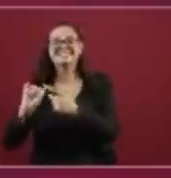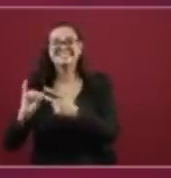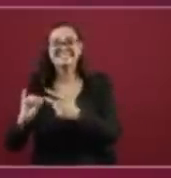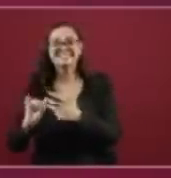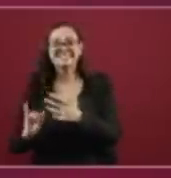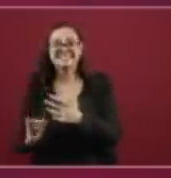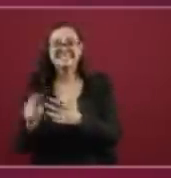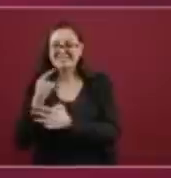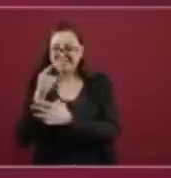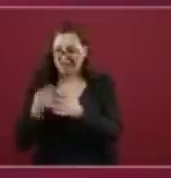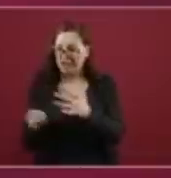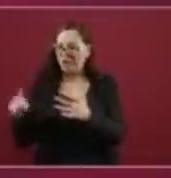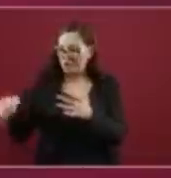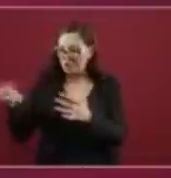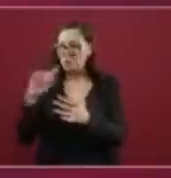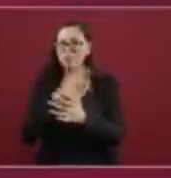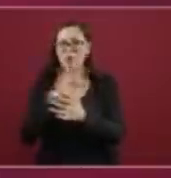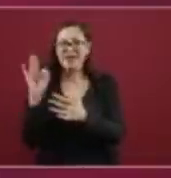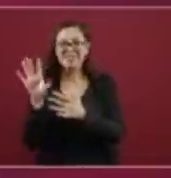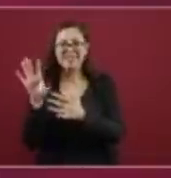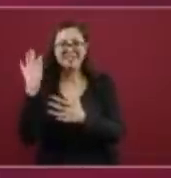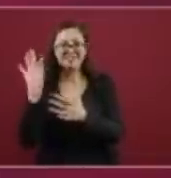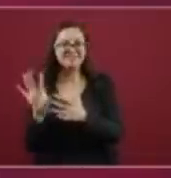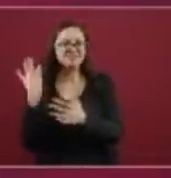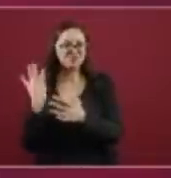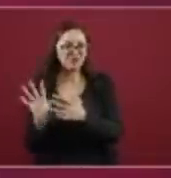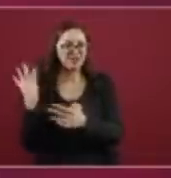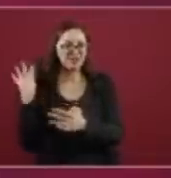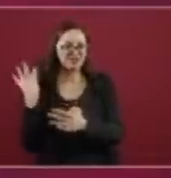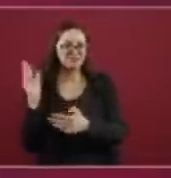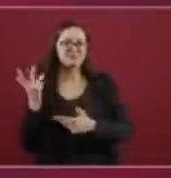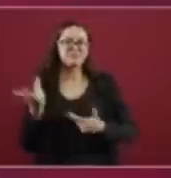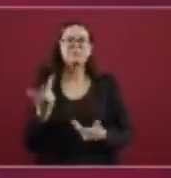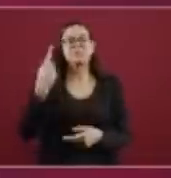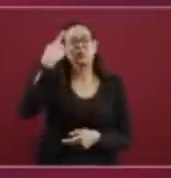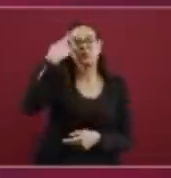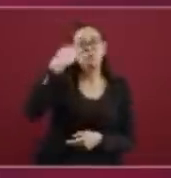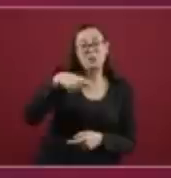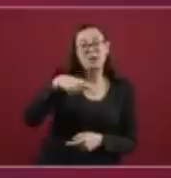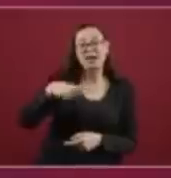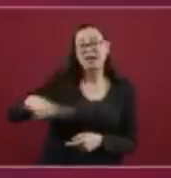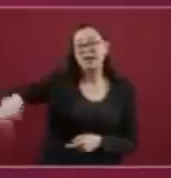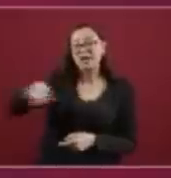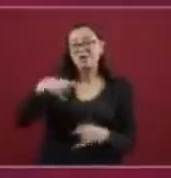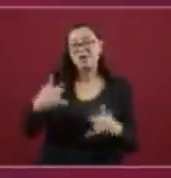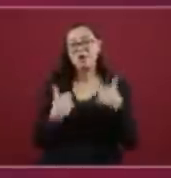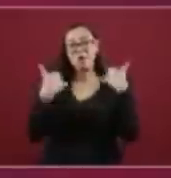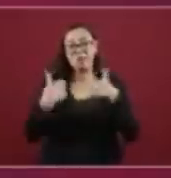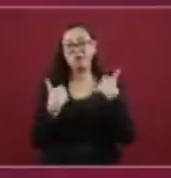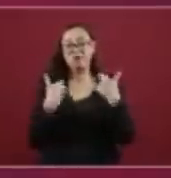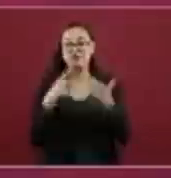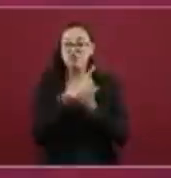tanto a los jóvenes para que no caigan en la drogadicción,